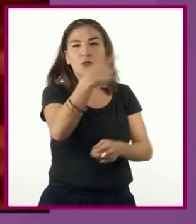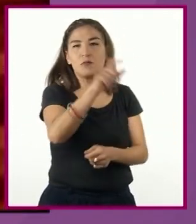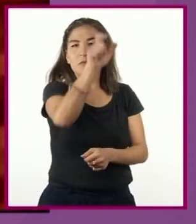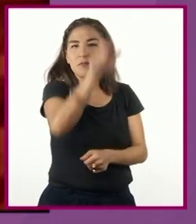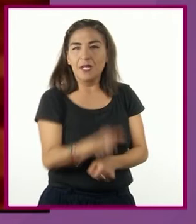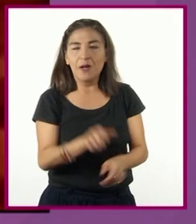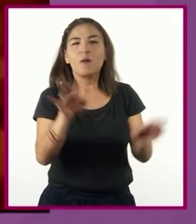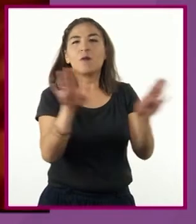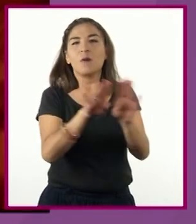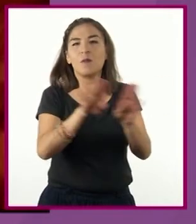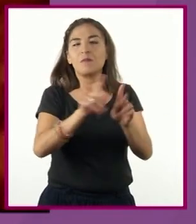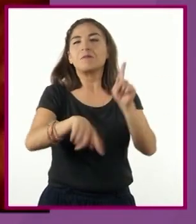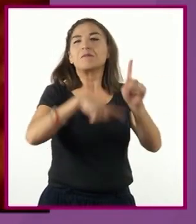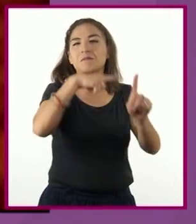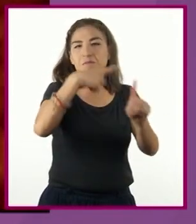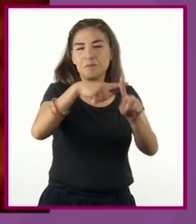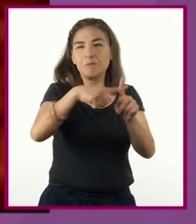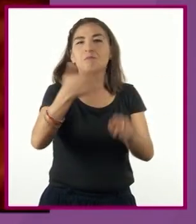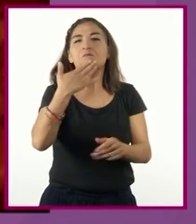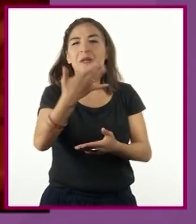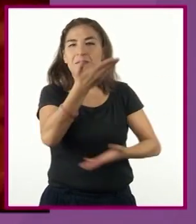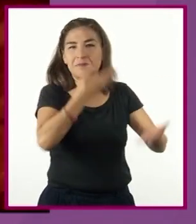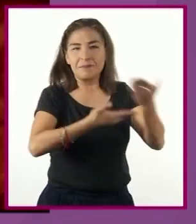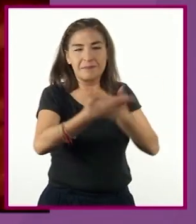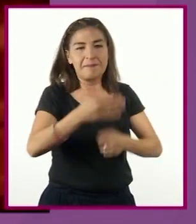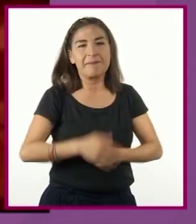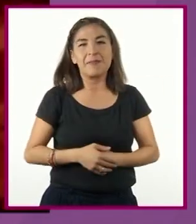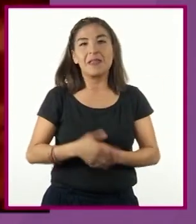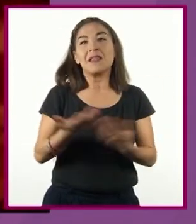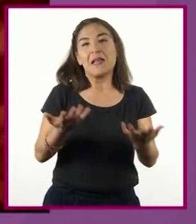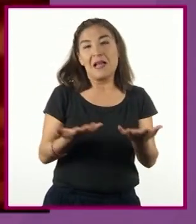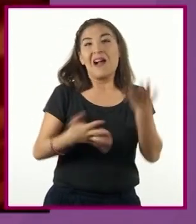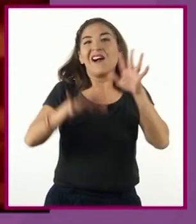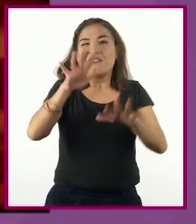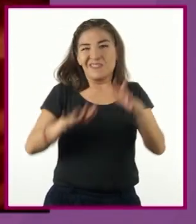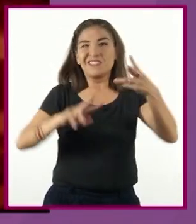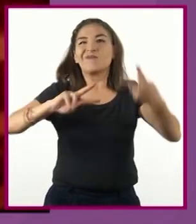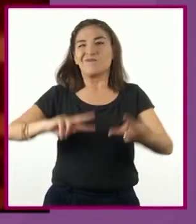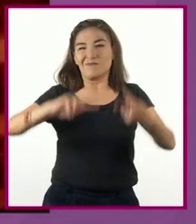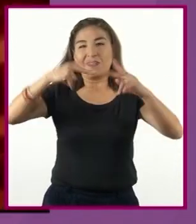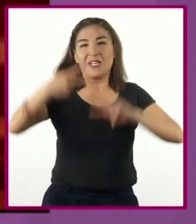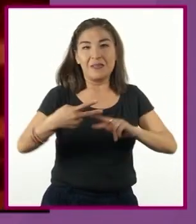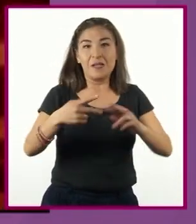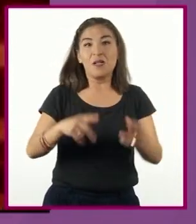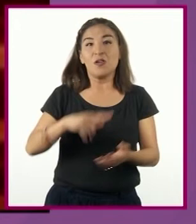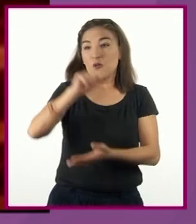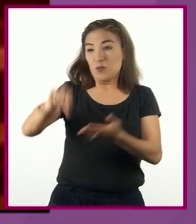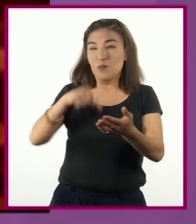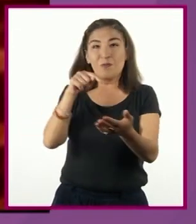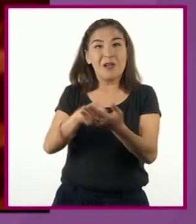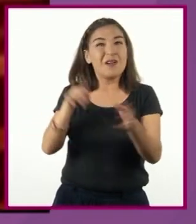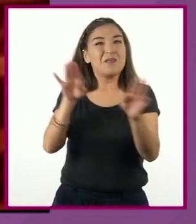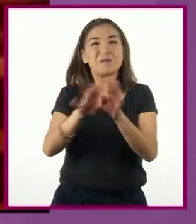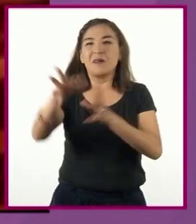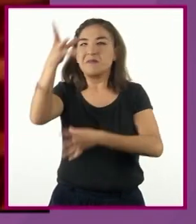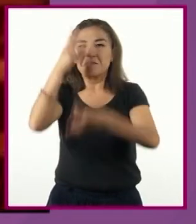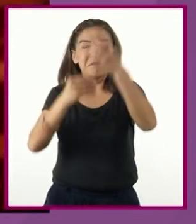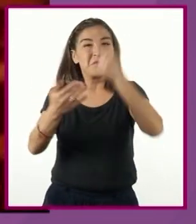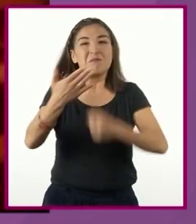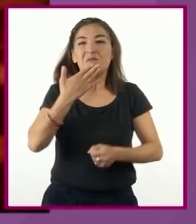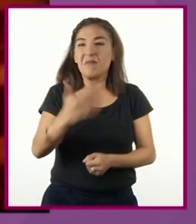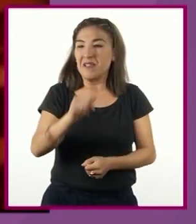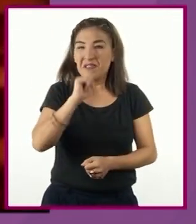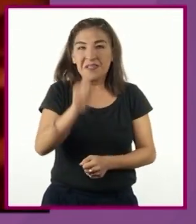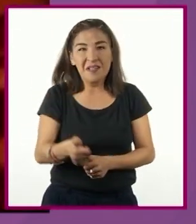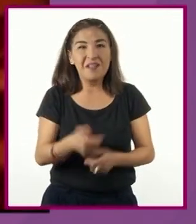muchas capacidades para hacer buenas relaciones. A veces también pasa lo contrario. Si el ambiente no es del todo propicio, a veces la persona